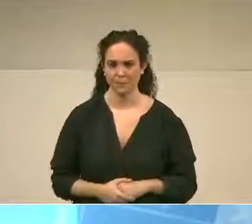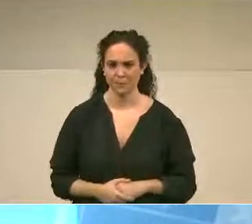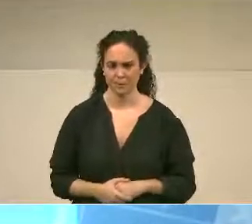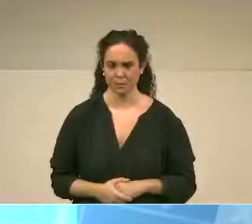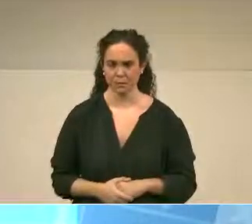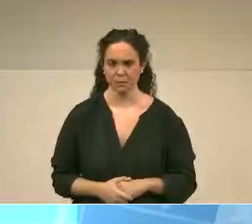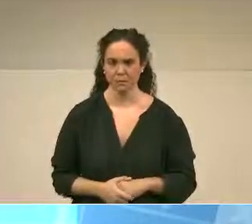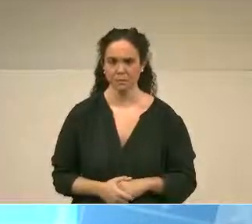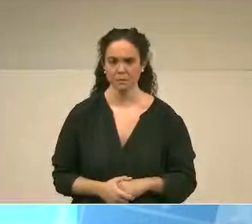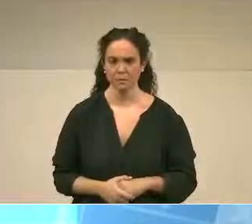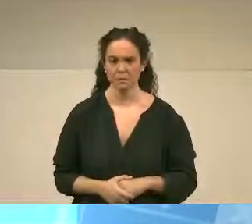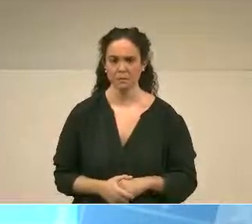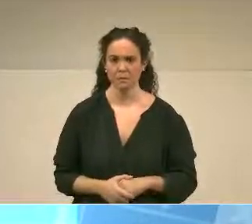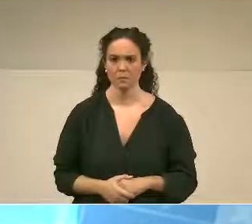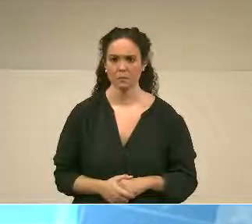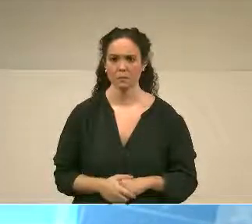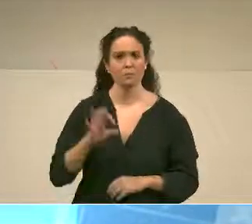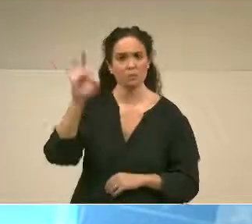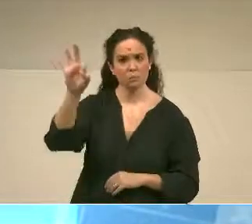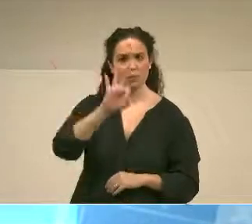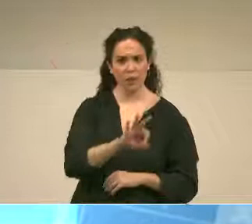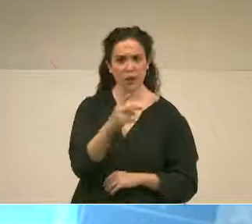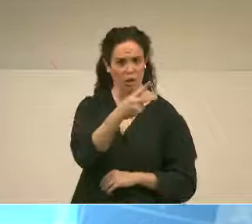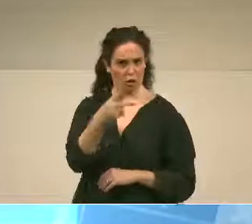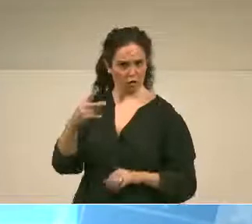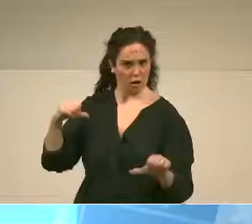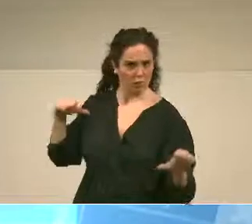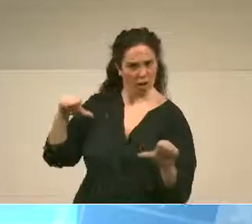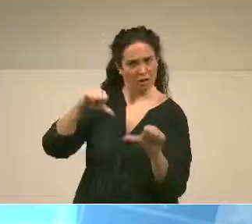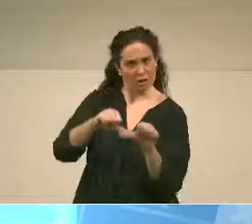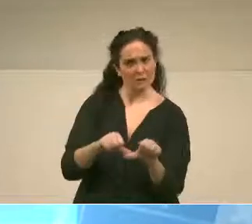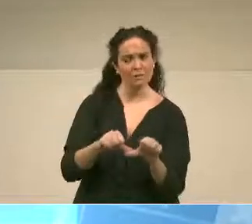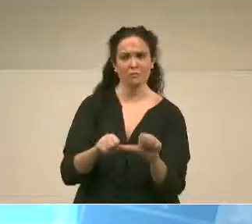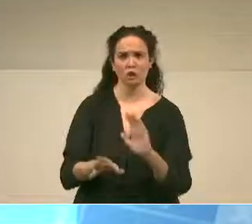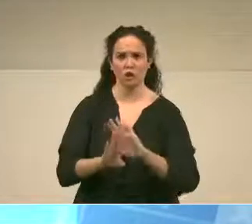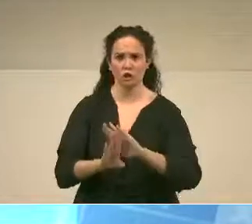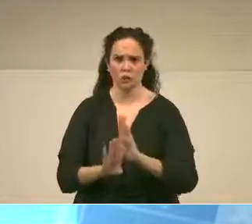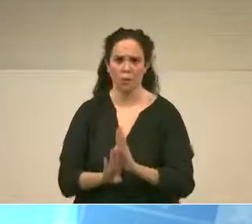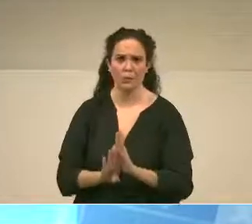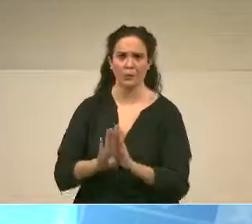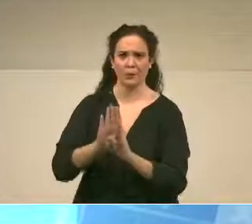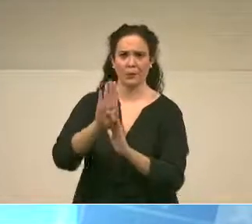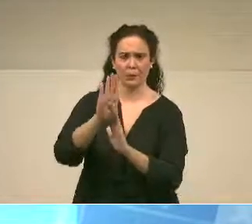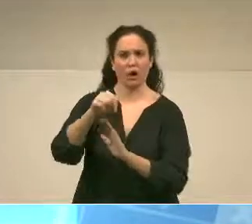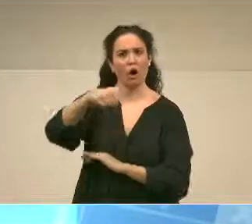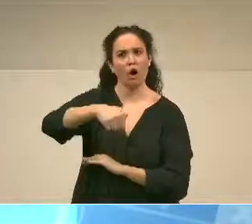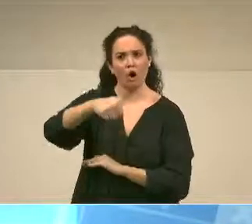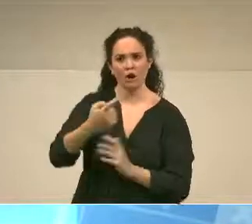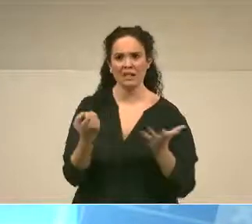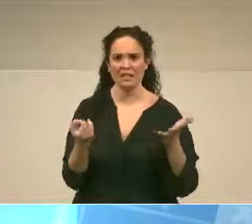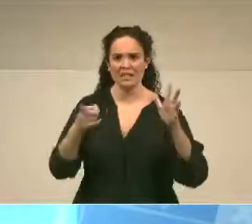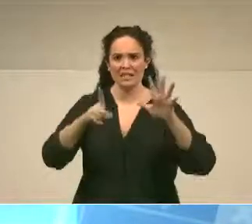La tasa de incidencia acumulada de 14 días sigue ascendiendo, pero hoy se sitúa en